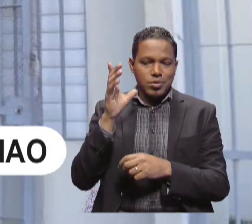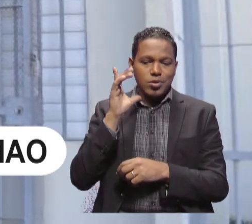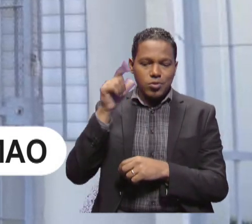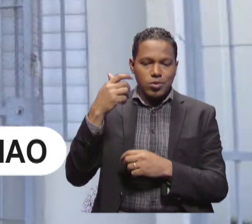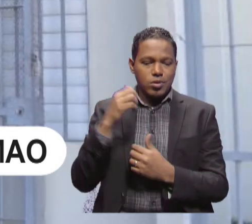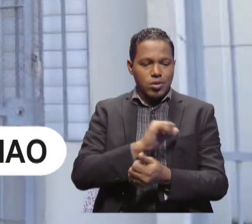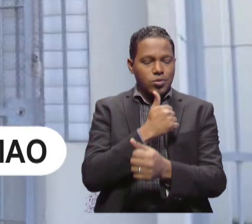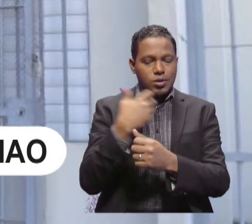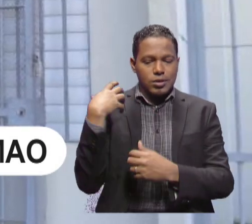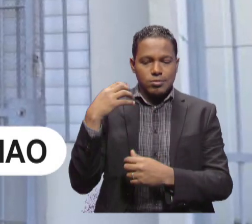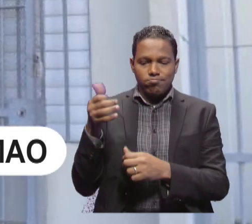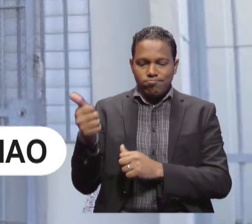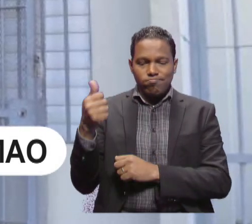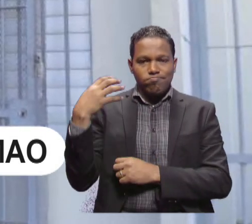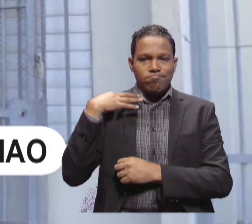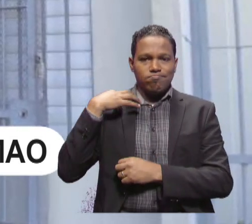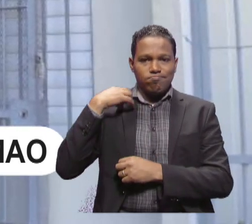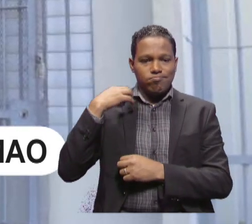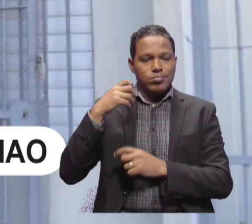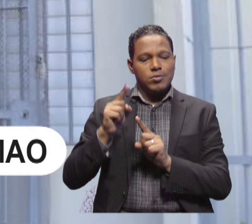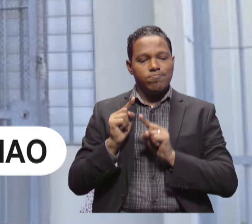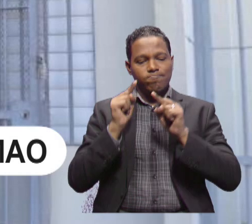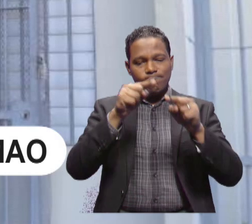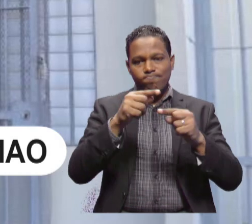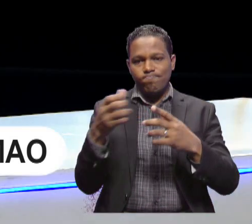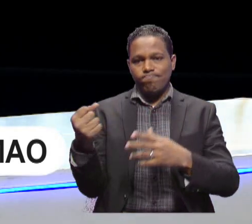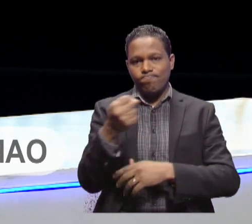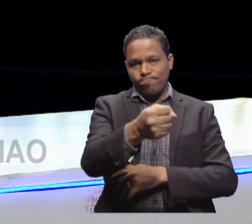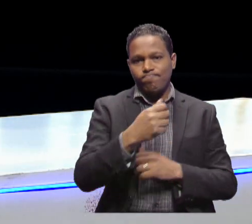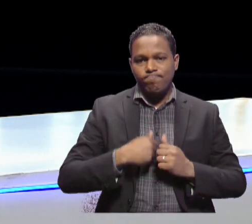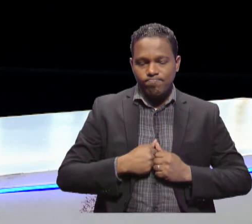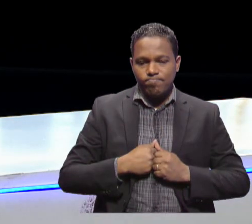las autoridades de la provincia de Valverde. Esta